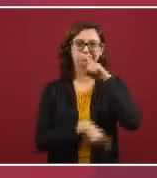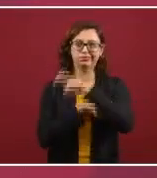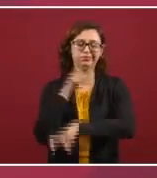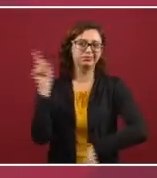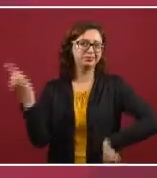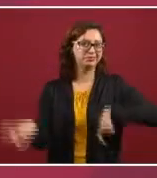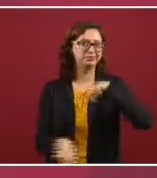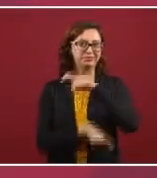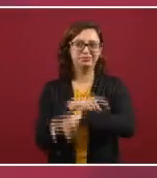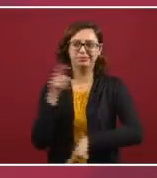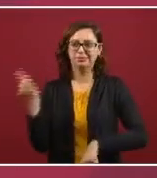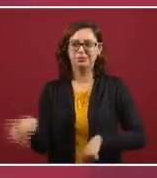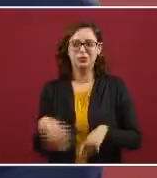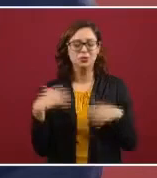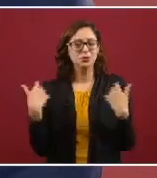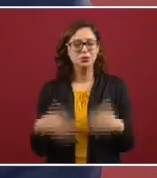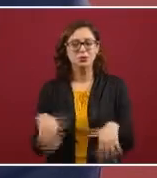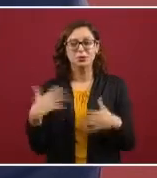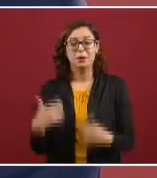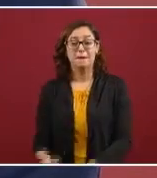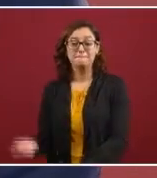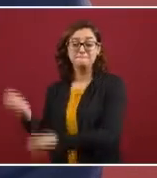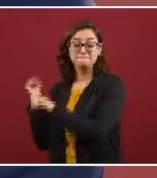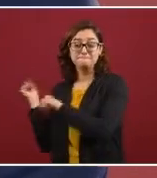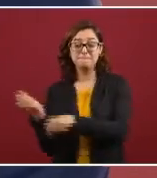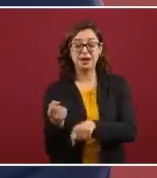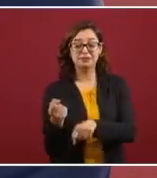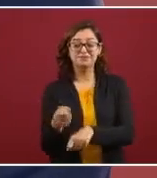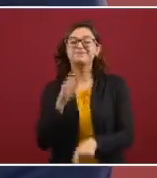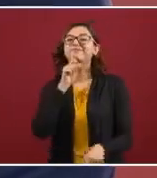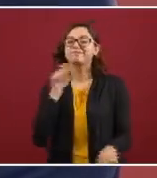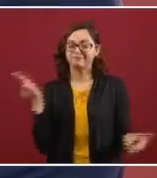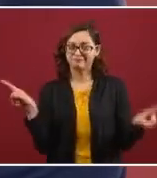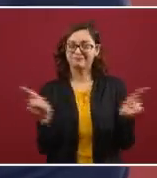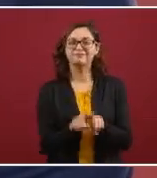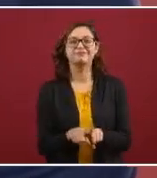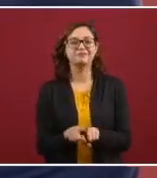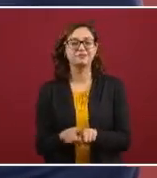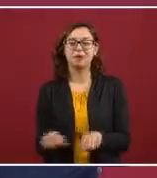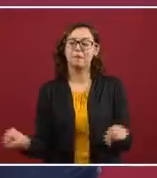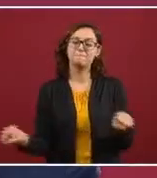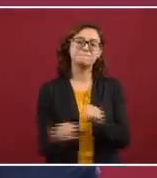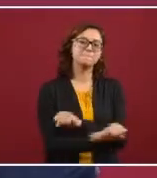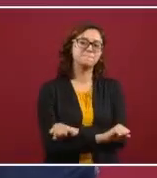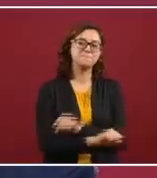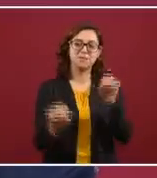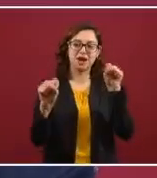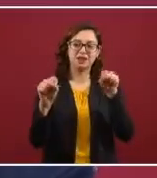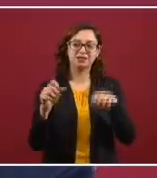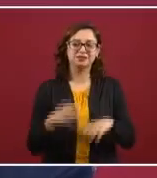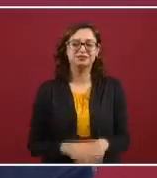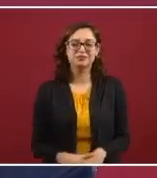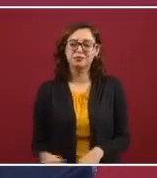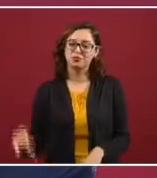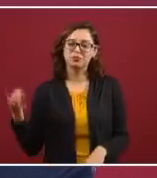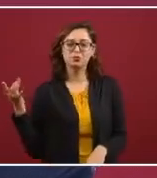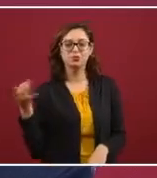béisbol, batea jonrón y deja en el campo a los